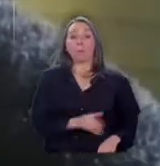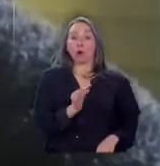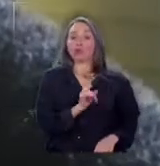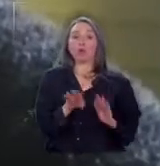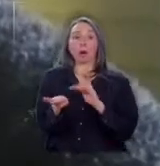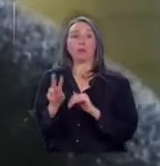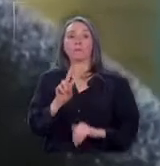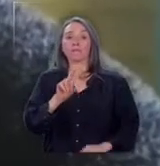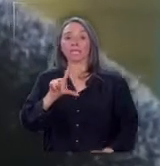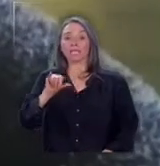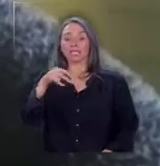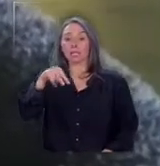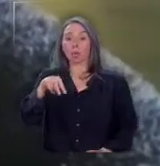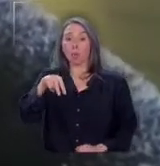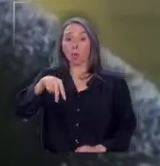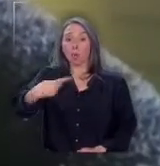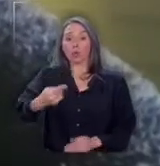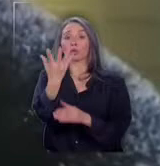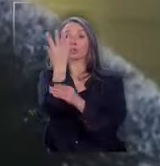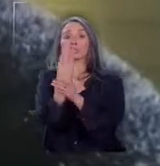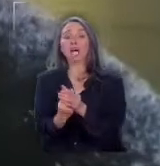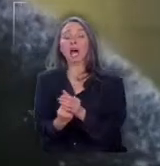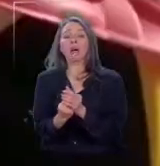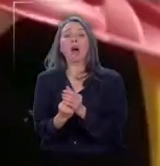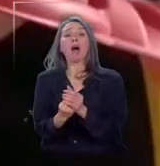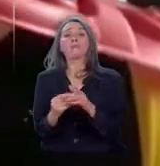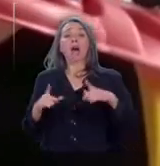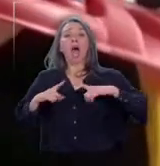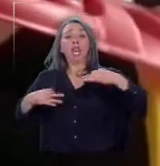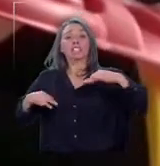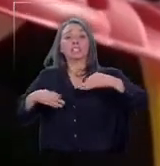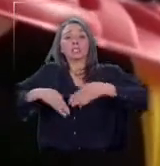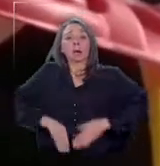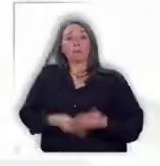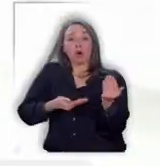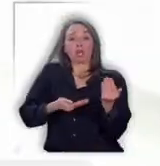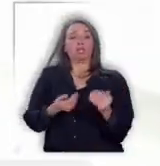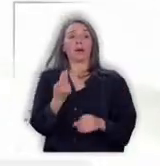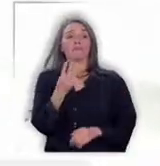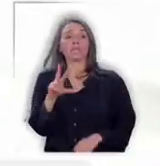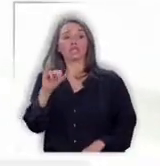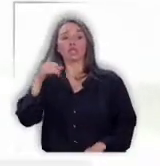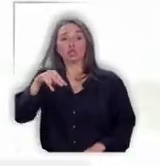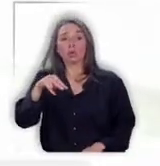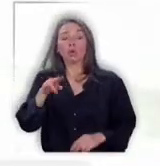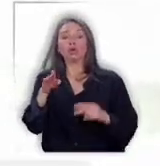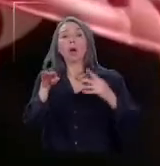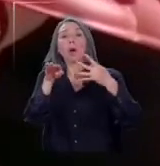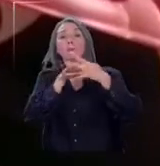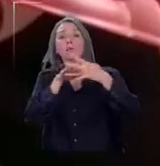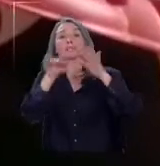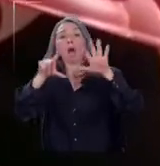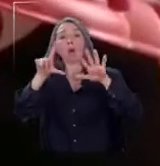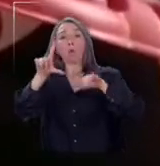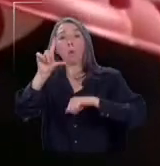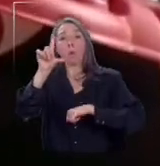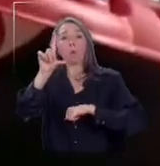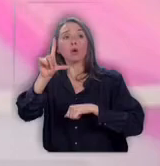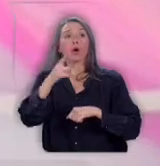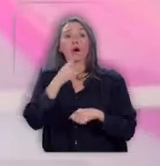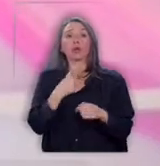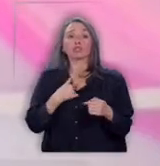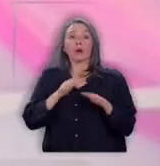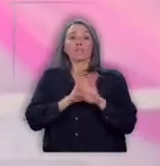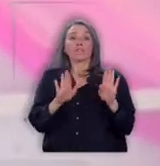27 de junio se me acaba mi puz natal parental el día 18 de junio termina a mediadas de Julio no quiero exponer a mi